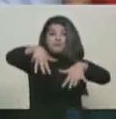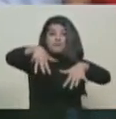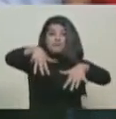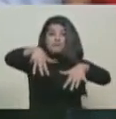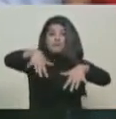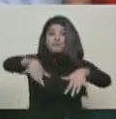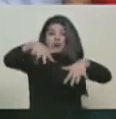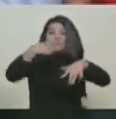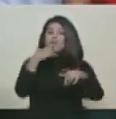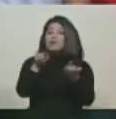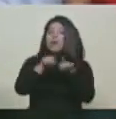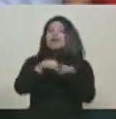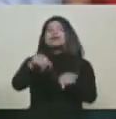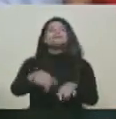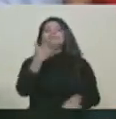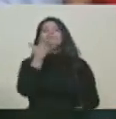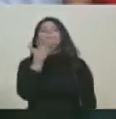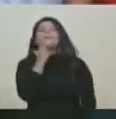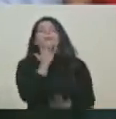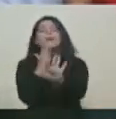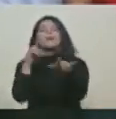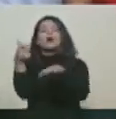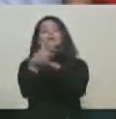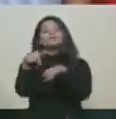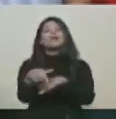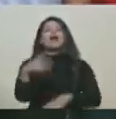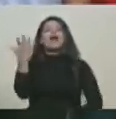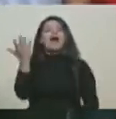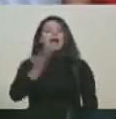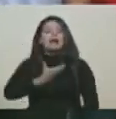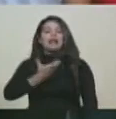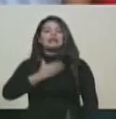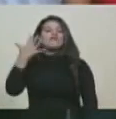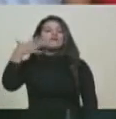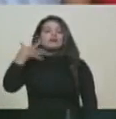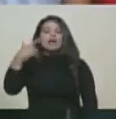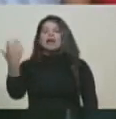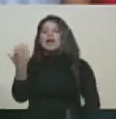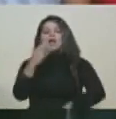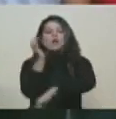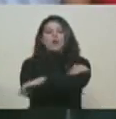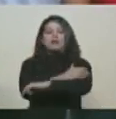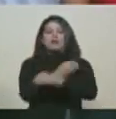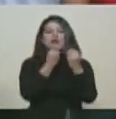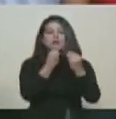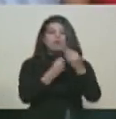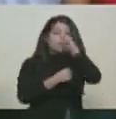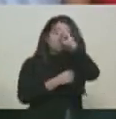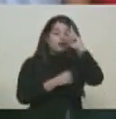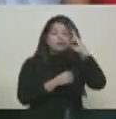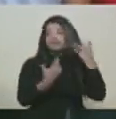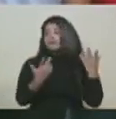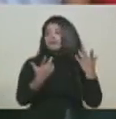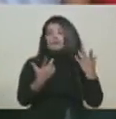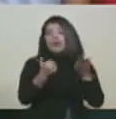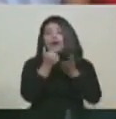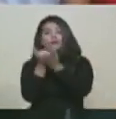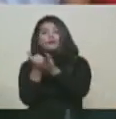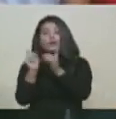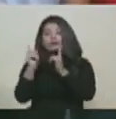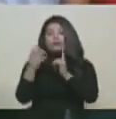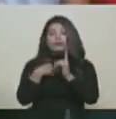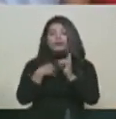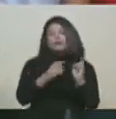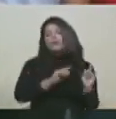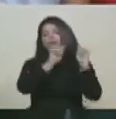Fría el alcalde fuese escuálido, tendría que venir Vilma directamente para acá. No pudiera hablar